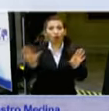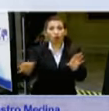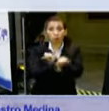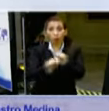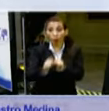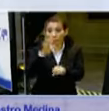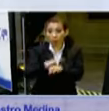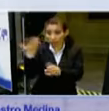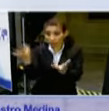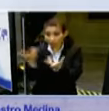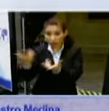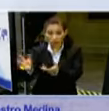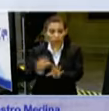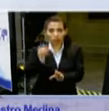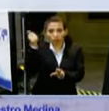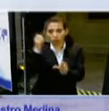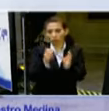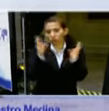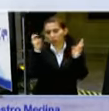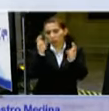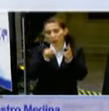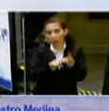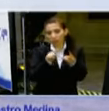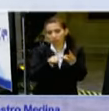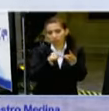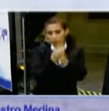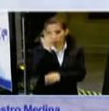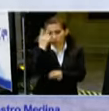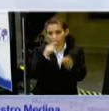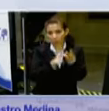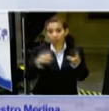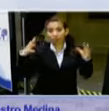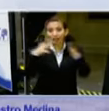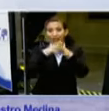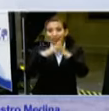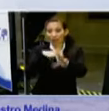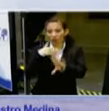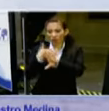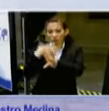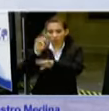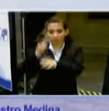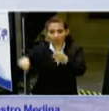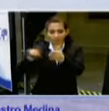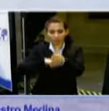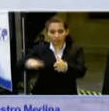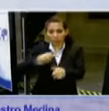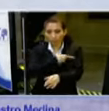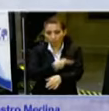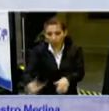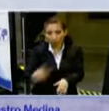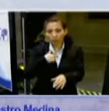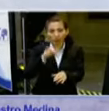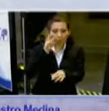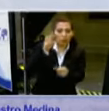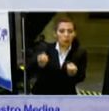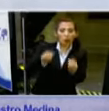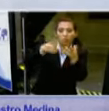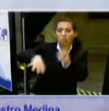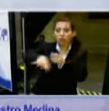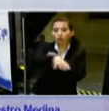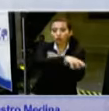nucleares, y un tema novedoso de esta administración ha sido el tema de la guerra contra la pobreza. Medidores institucionales me parece algo